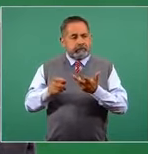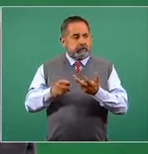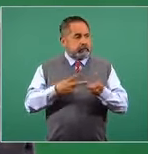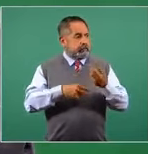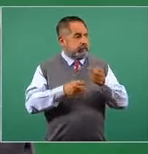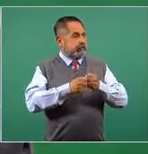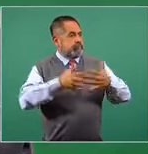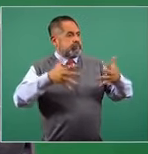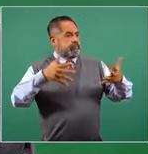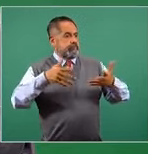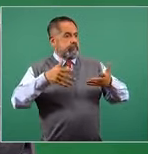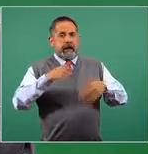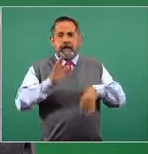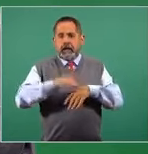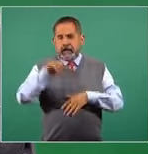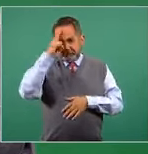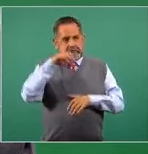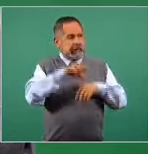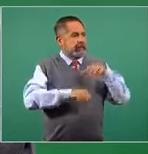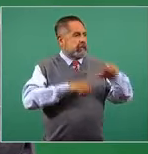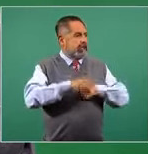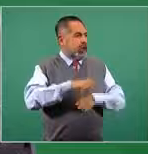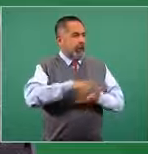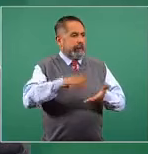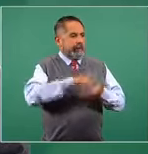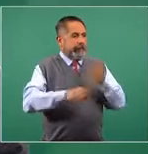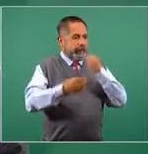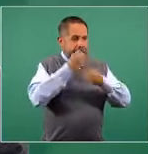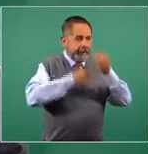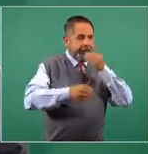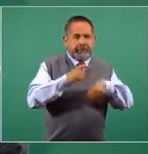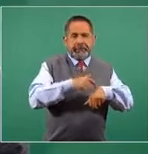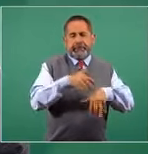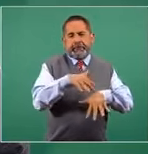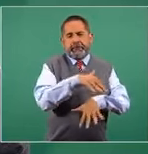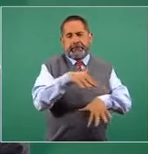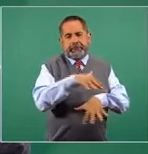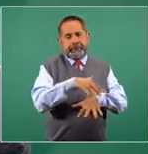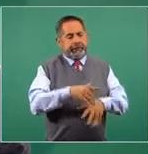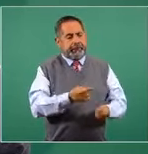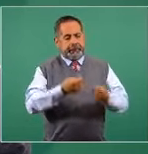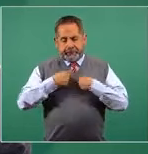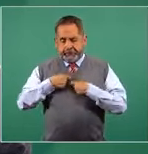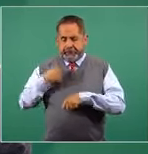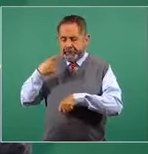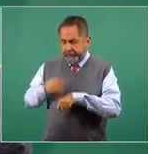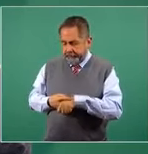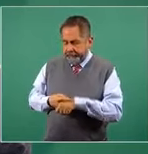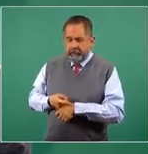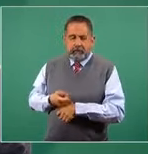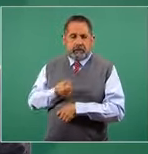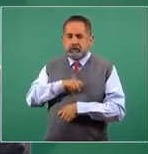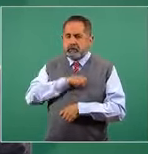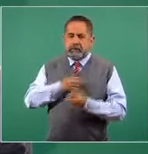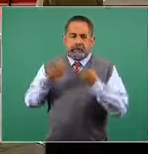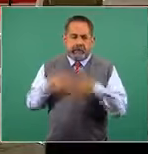hay a estos productos chatarra y bebidas chatarra que han dañado tanto a la niñez, la adolescencia y la adultez